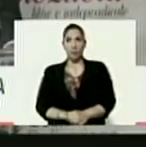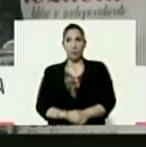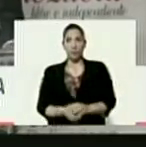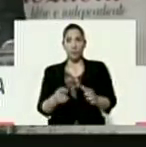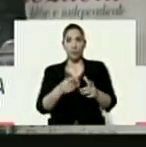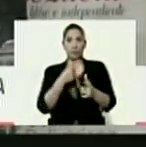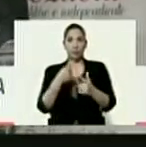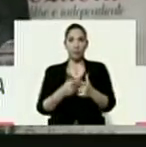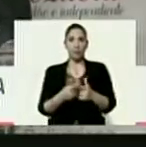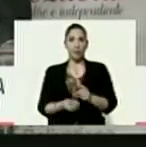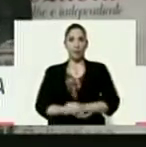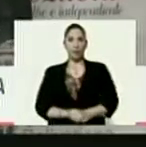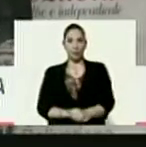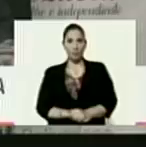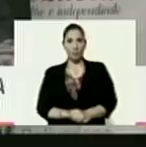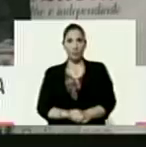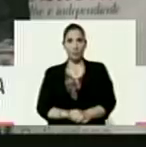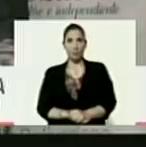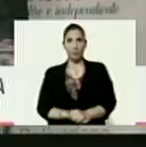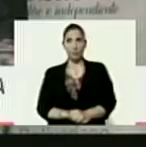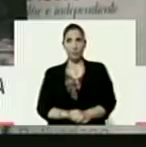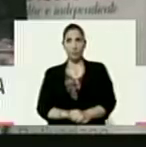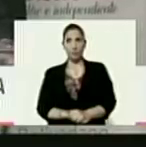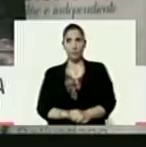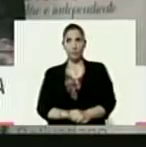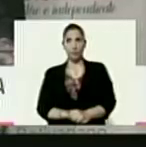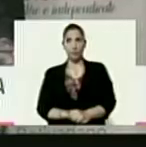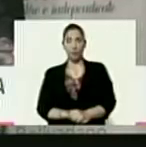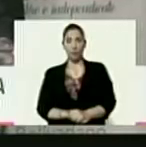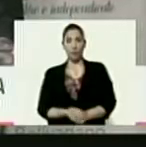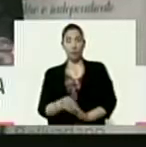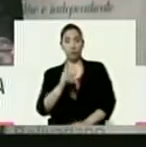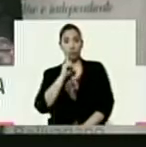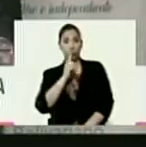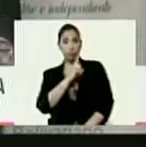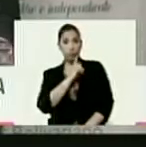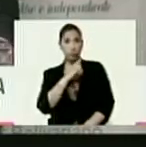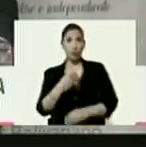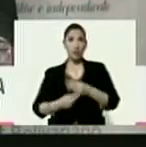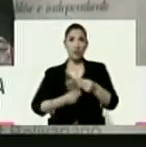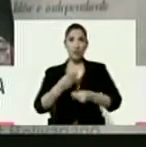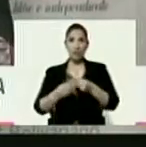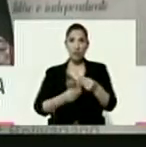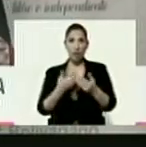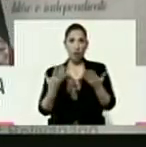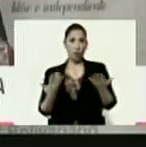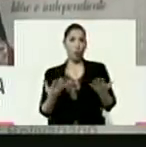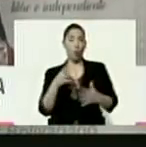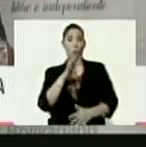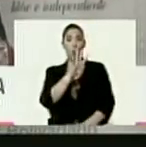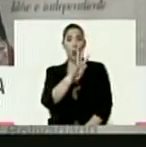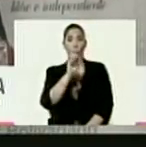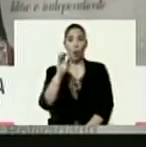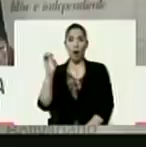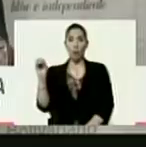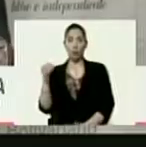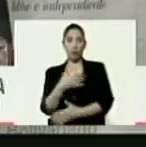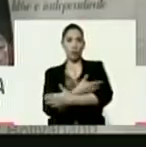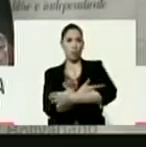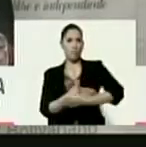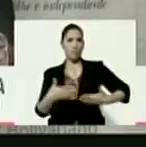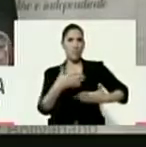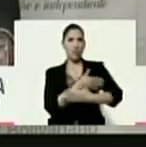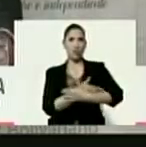entonces imagínense ustedes que lo que hicieron con Citgo, lo que hicieron con Monómeros y lo que hicieron con los 400 millones de dólares que